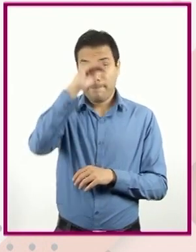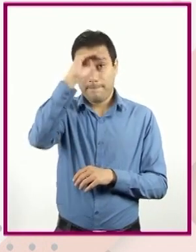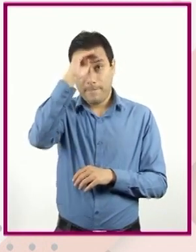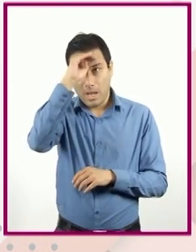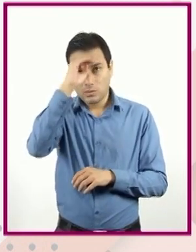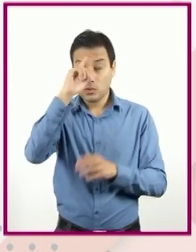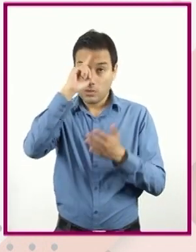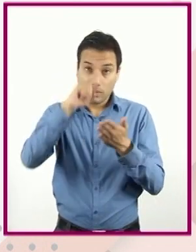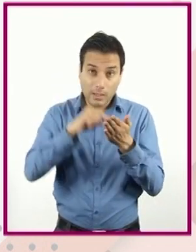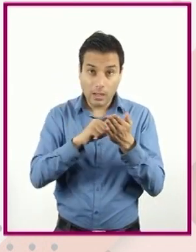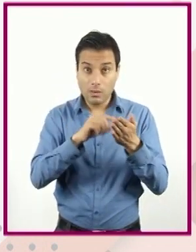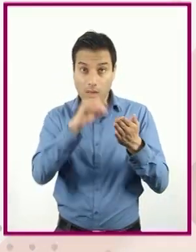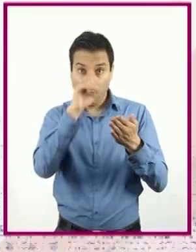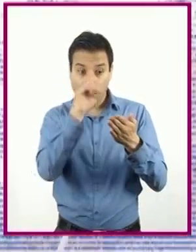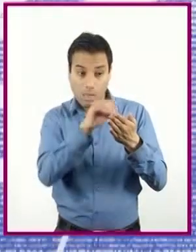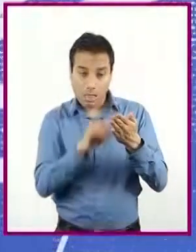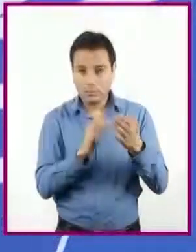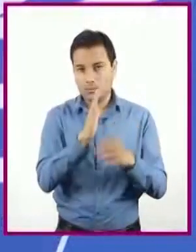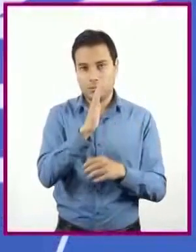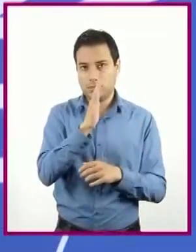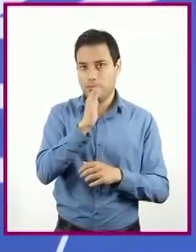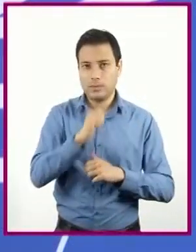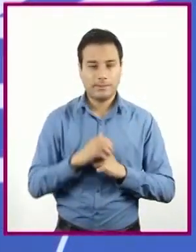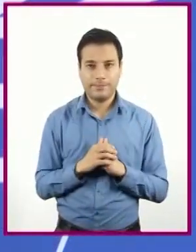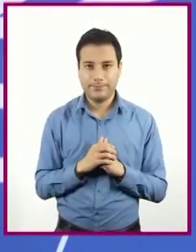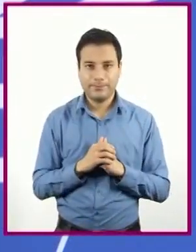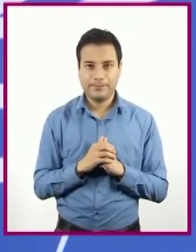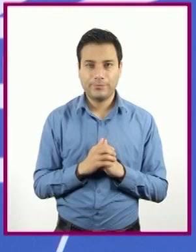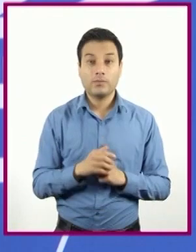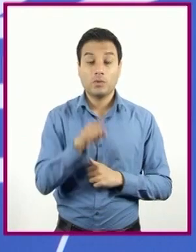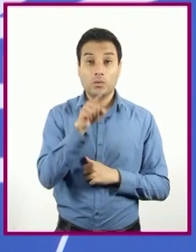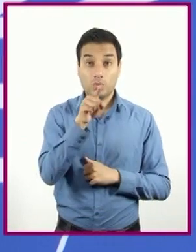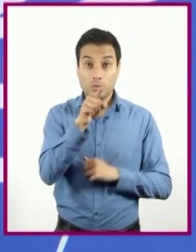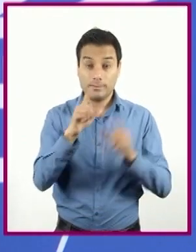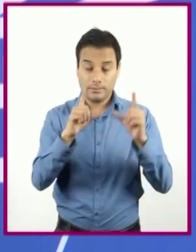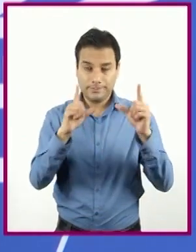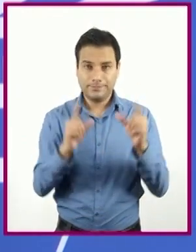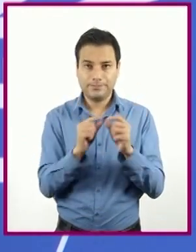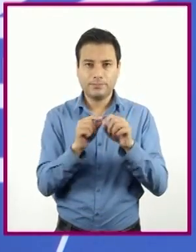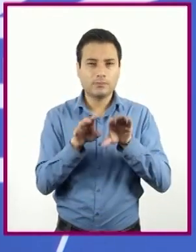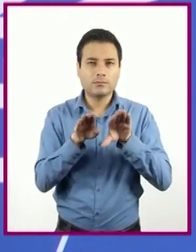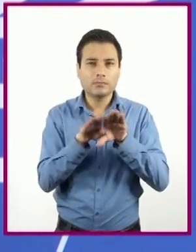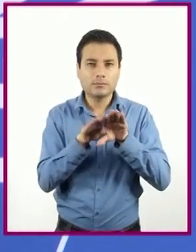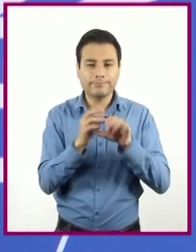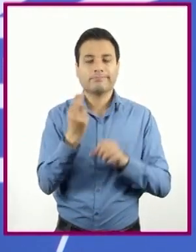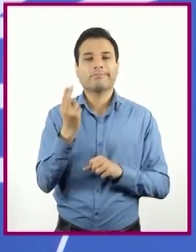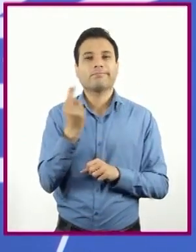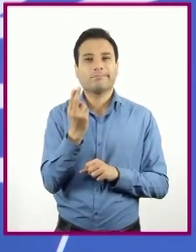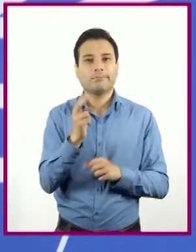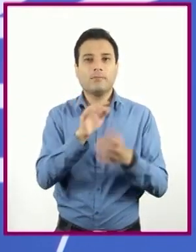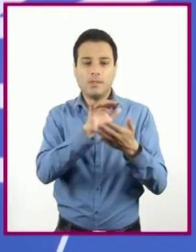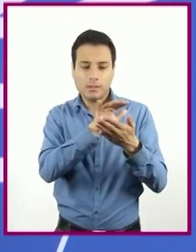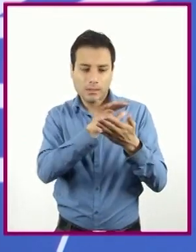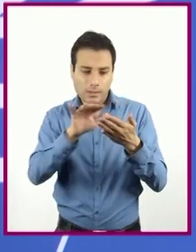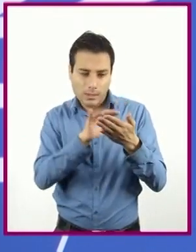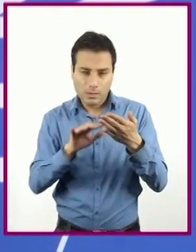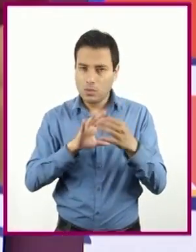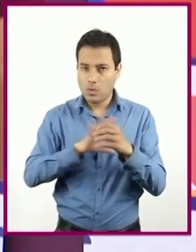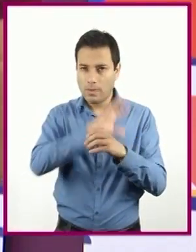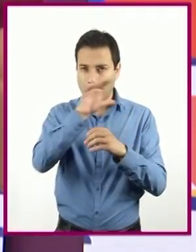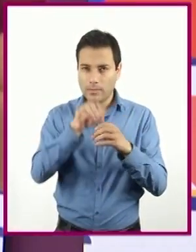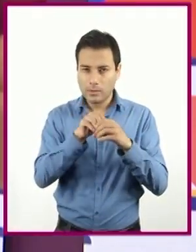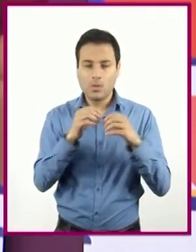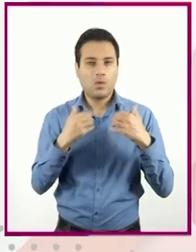juicios personales. Para poder elaborar un resumen, es necesario leer el texto hasta comprenderlo por